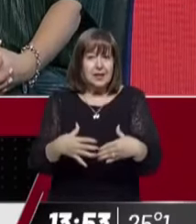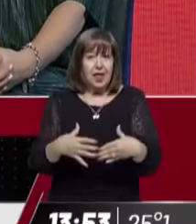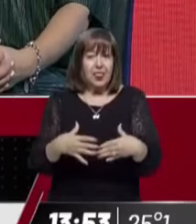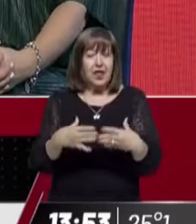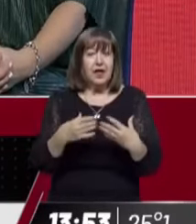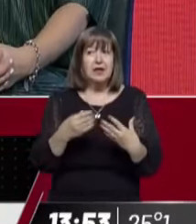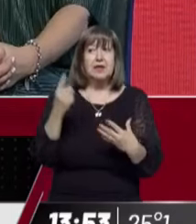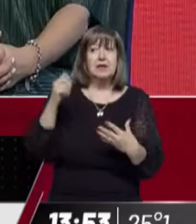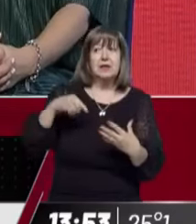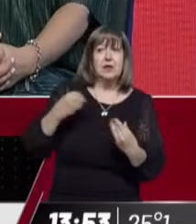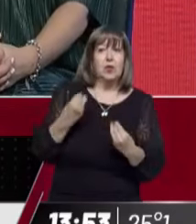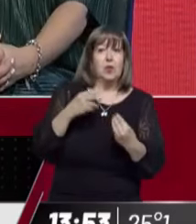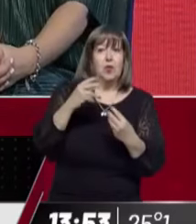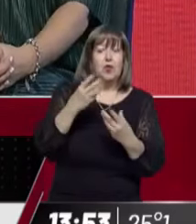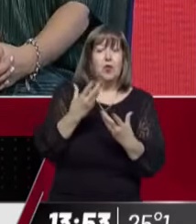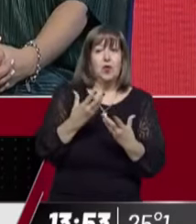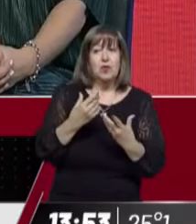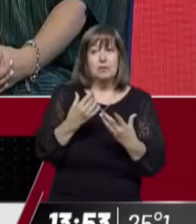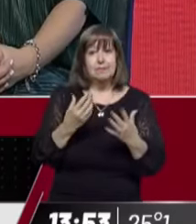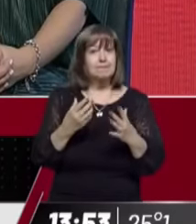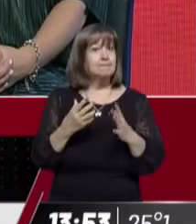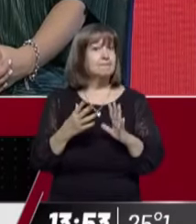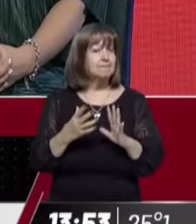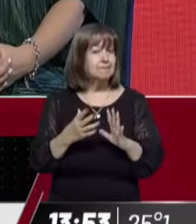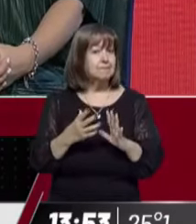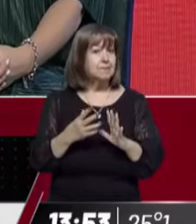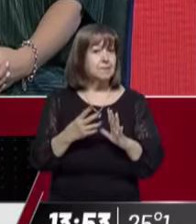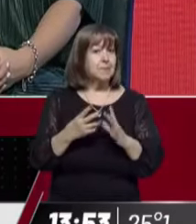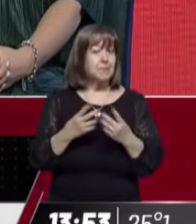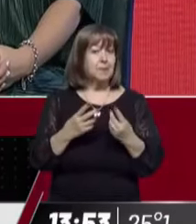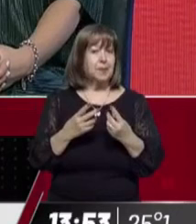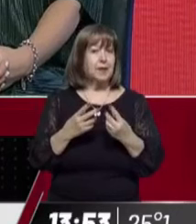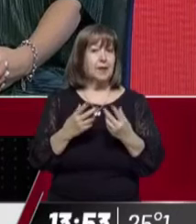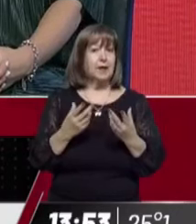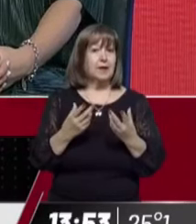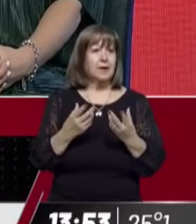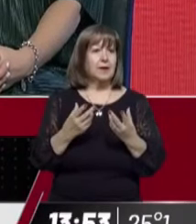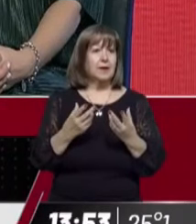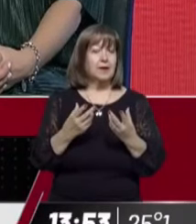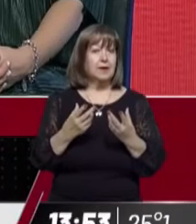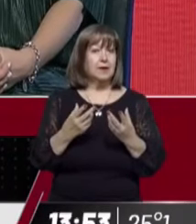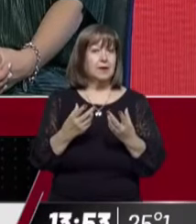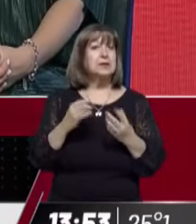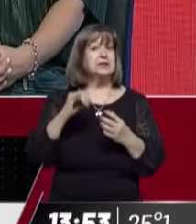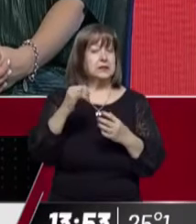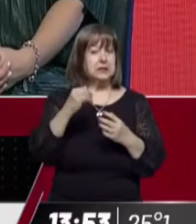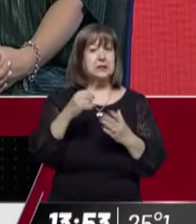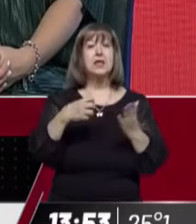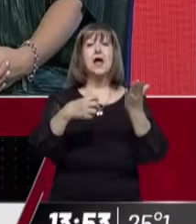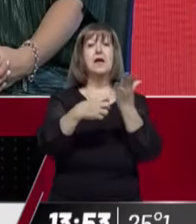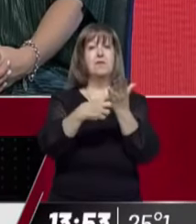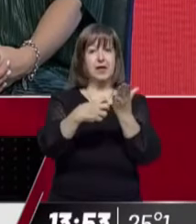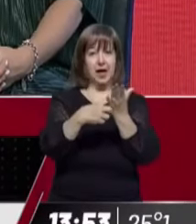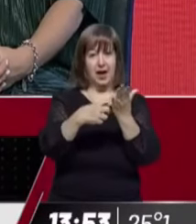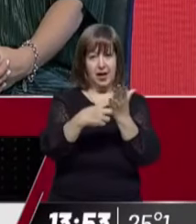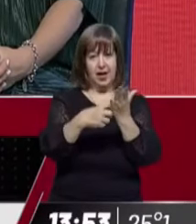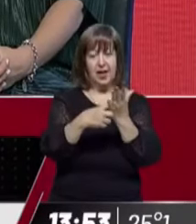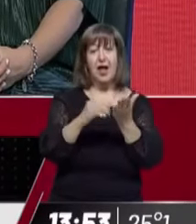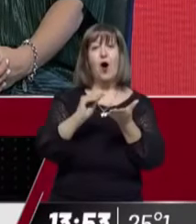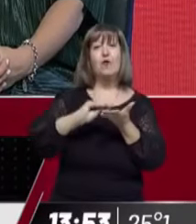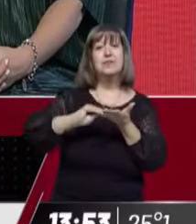investigación ahora en el medio que recién arranca. Dos menores de edad, Sí, además. que ya le está trabajando el ETI, que